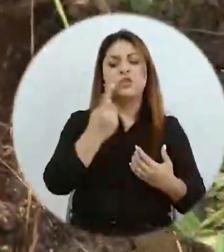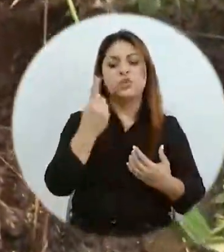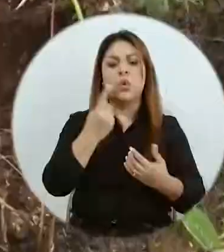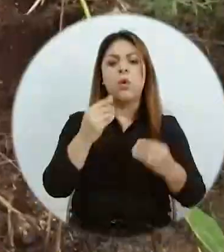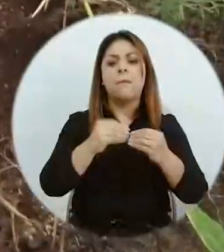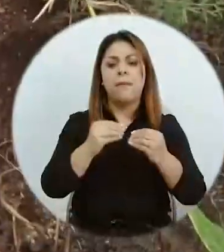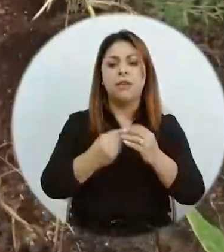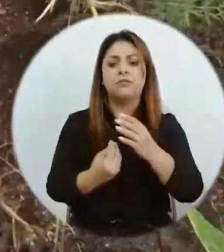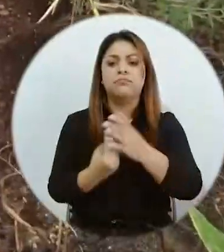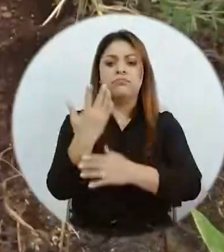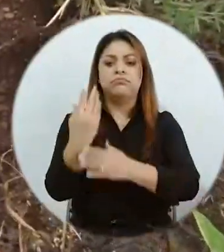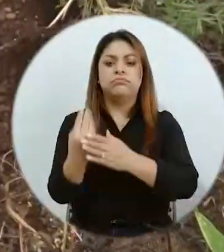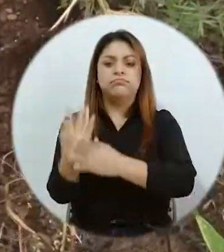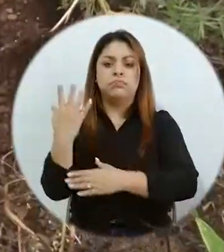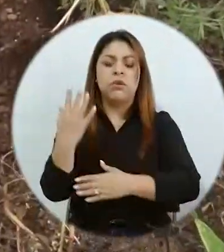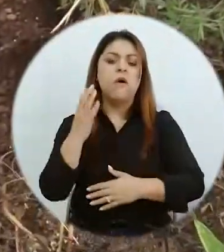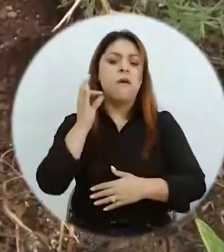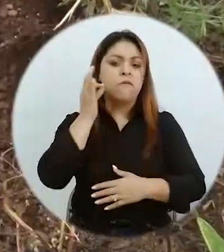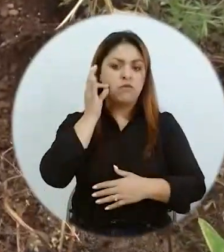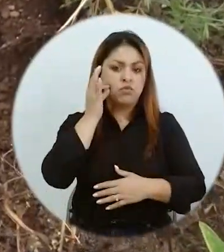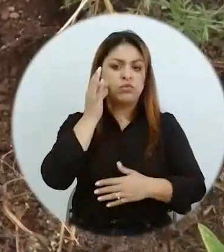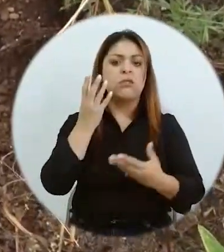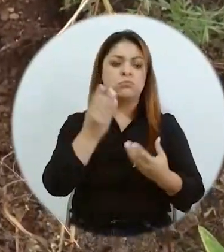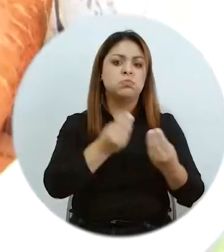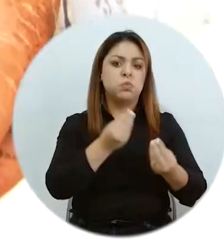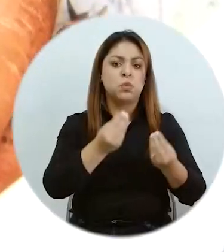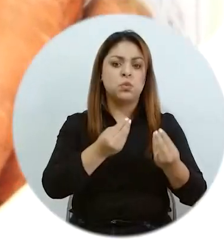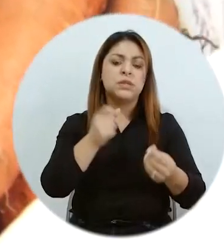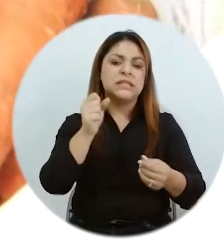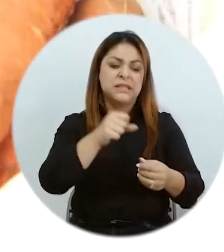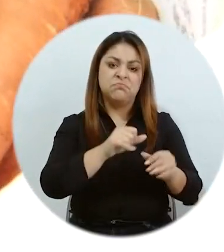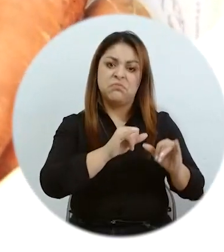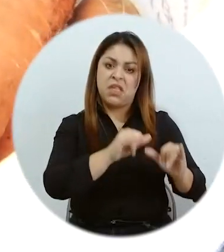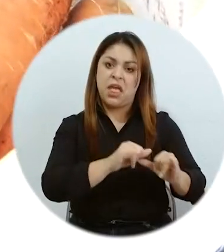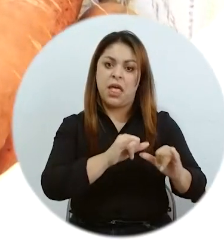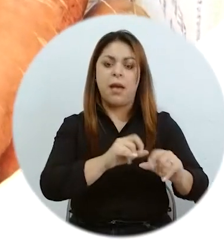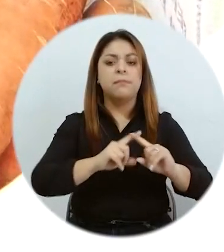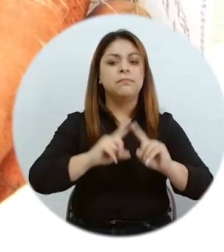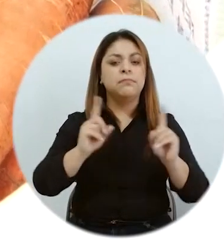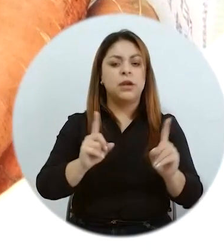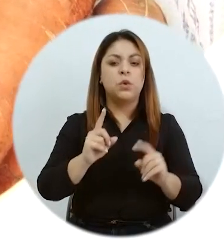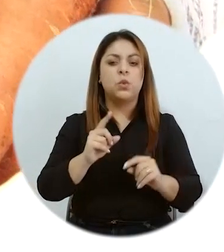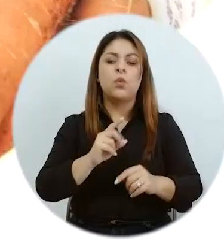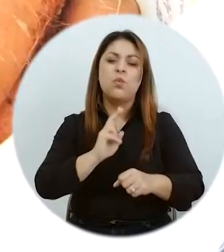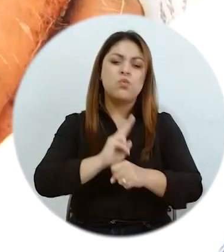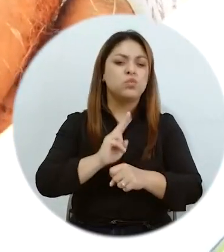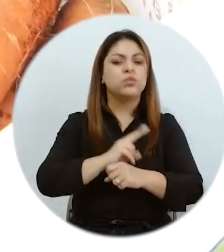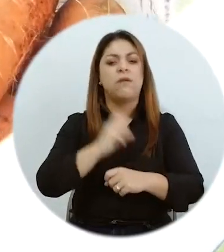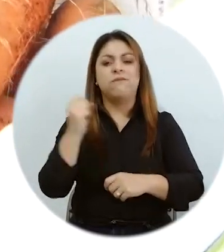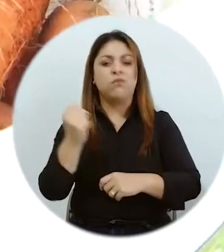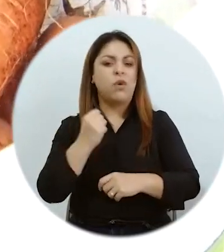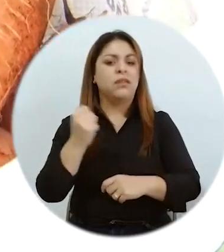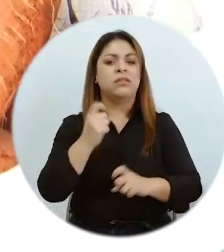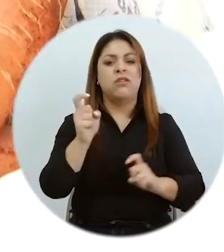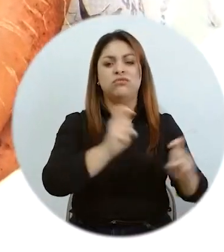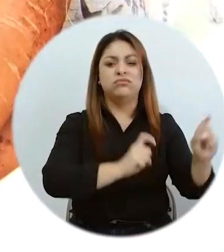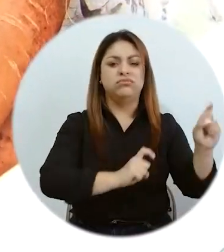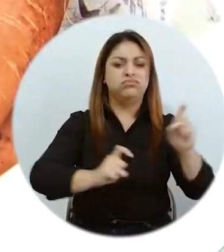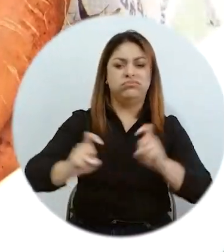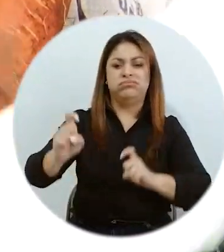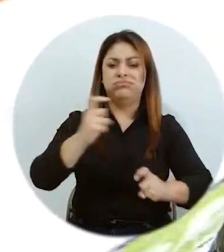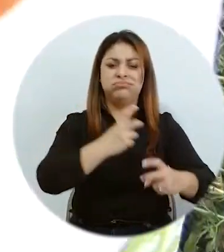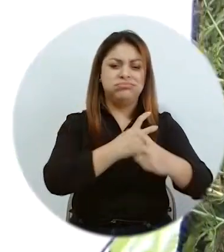y la producción de frutas, productos frescos, pero que también, infelizmente, utilizan intensivamente agroquímicos,